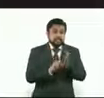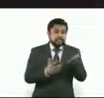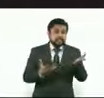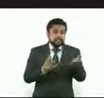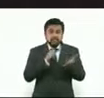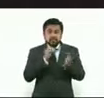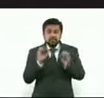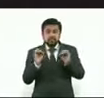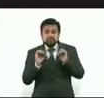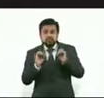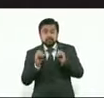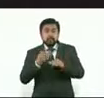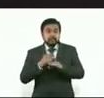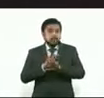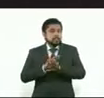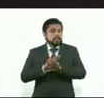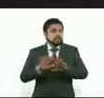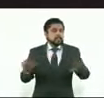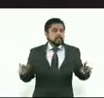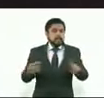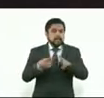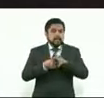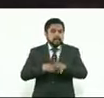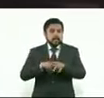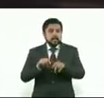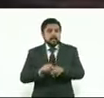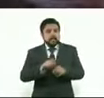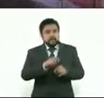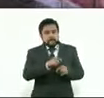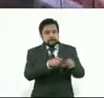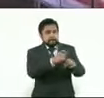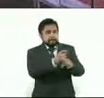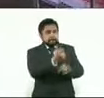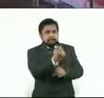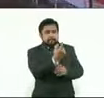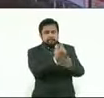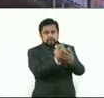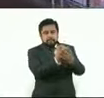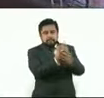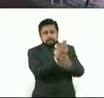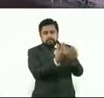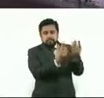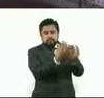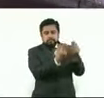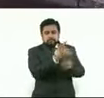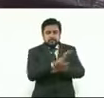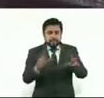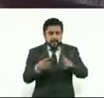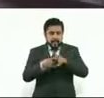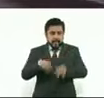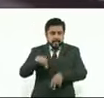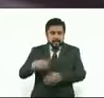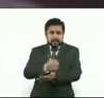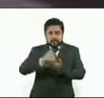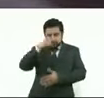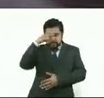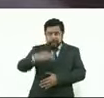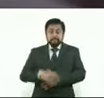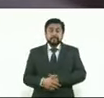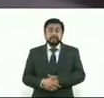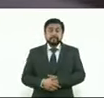el pebetero del Estadio Olímpico se enciende para arrancar con esta gran fiesta deportiva aquí en la Ciudad de México,